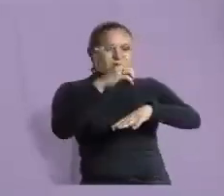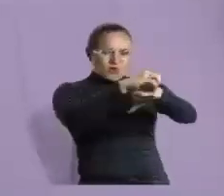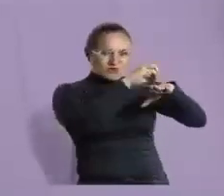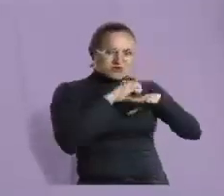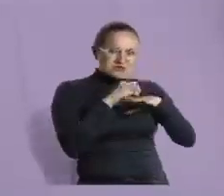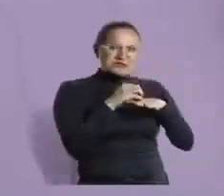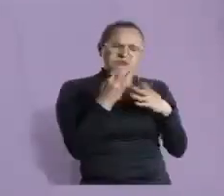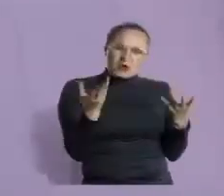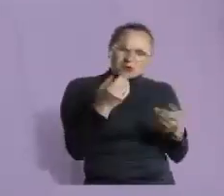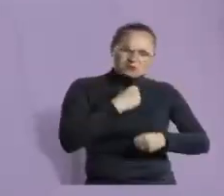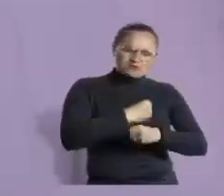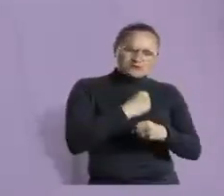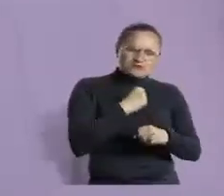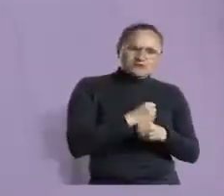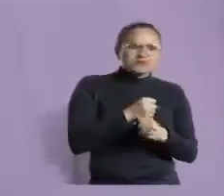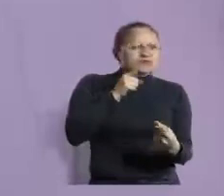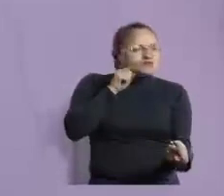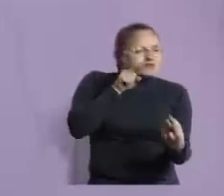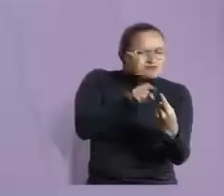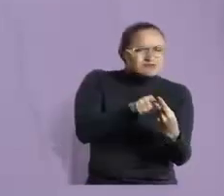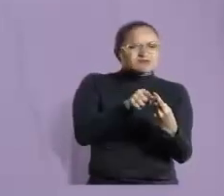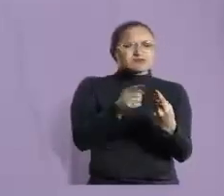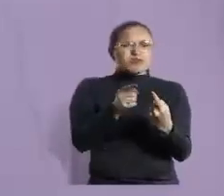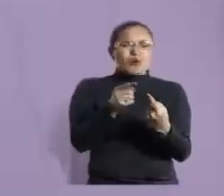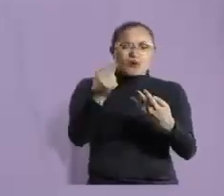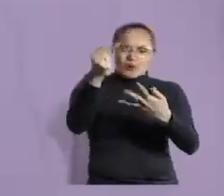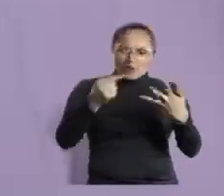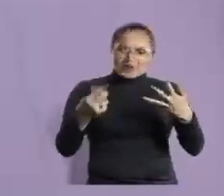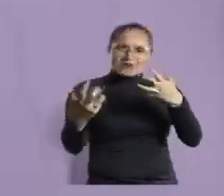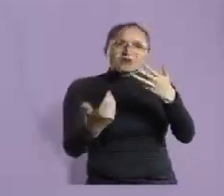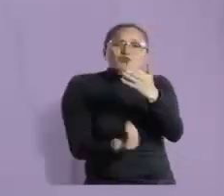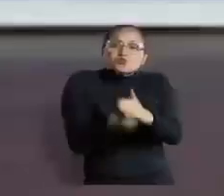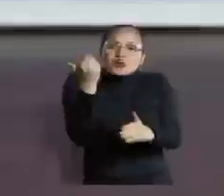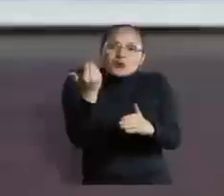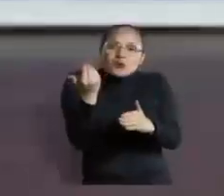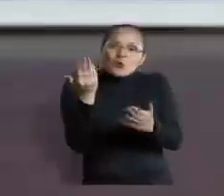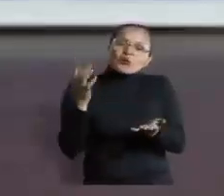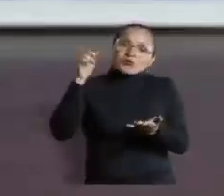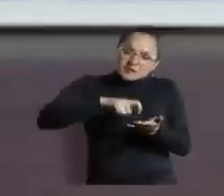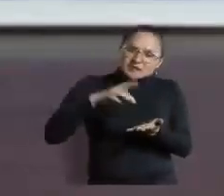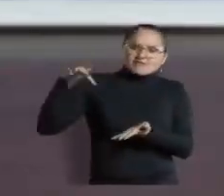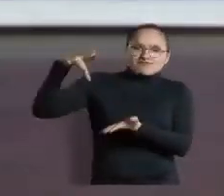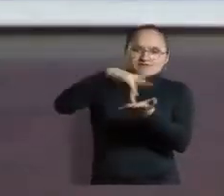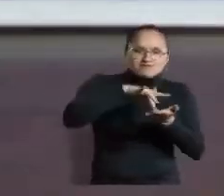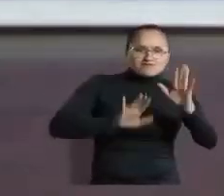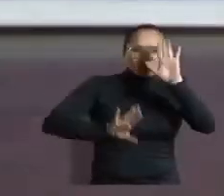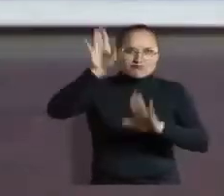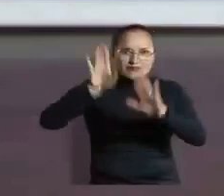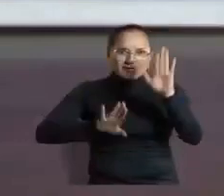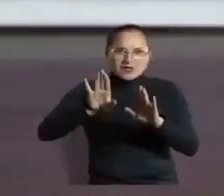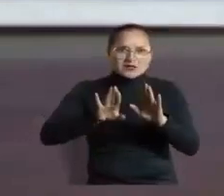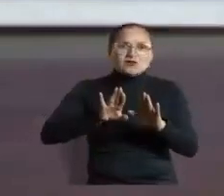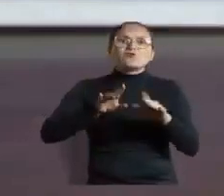trabajáramos y nos acoplaremos a este nuevo sistema que nos exige la participación y que nos exige la